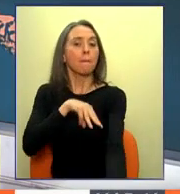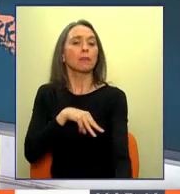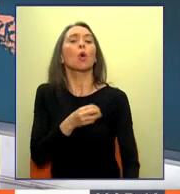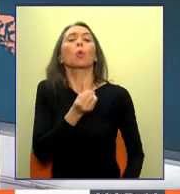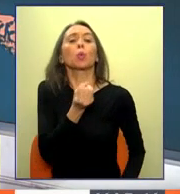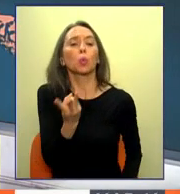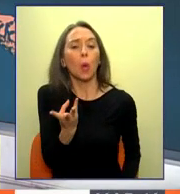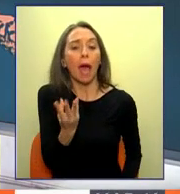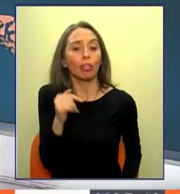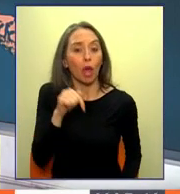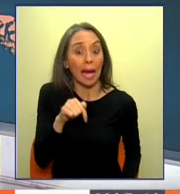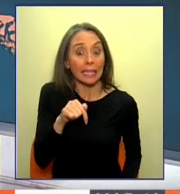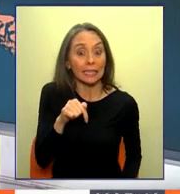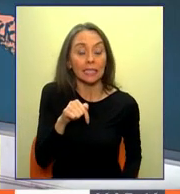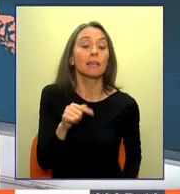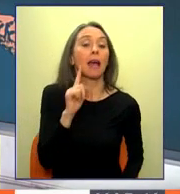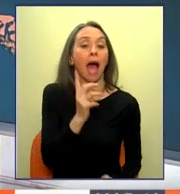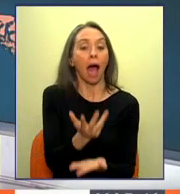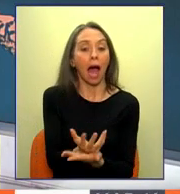aquí la tasa es de